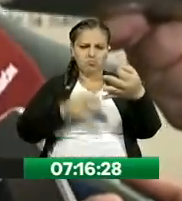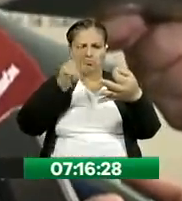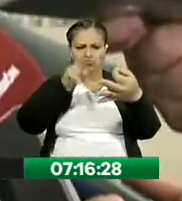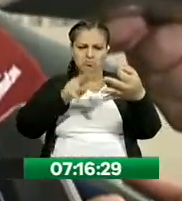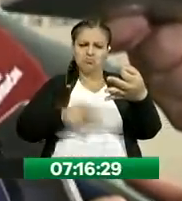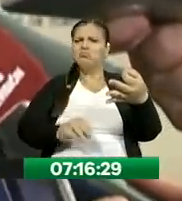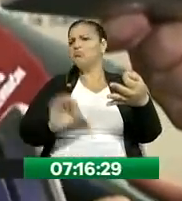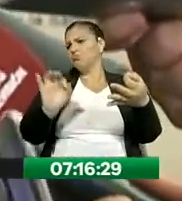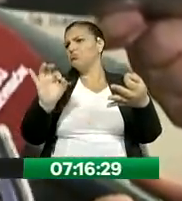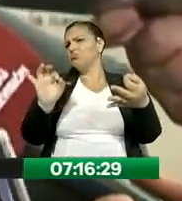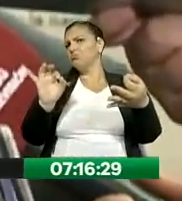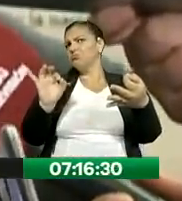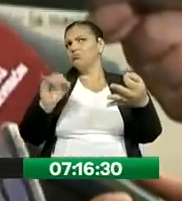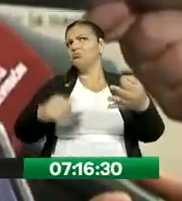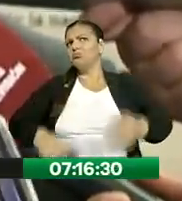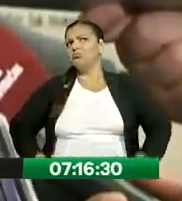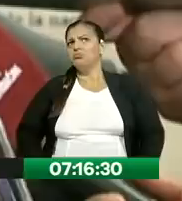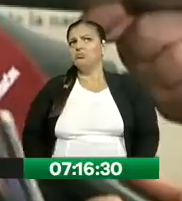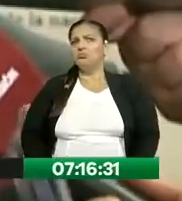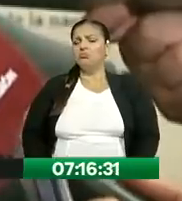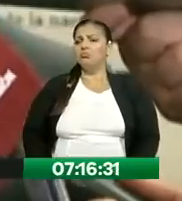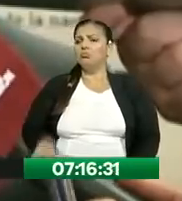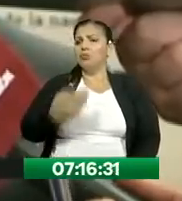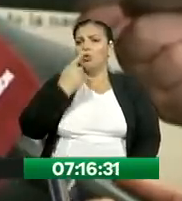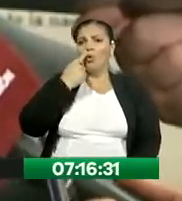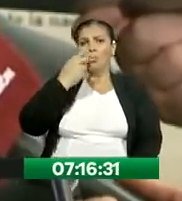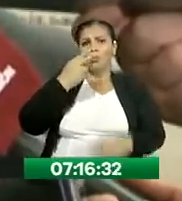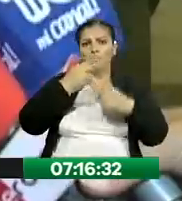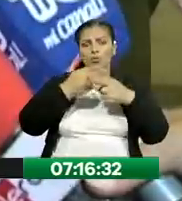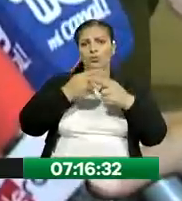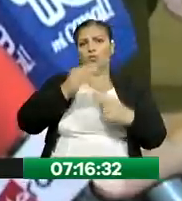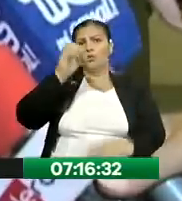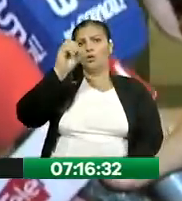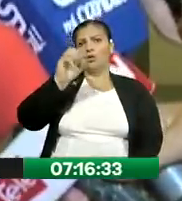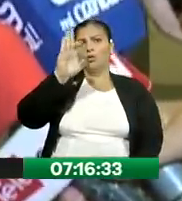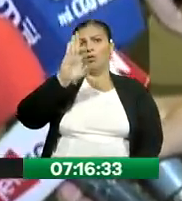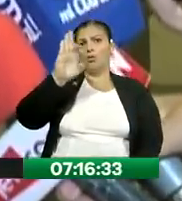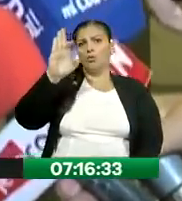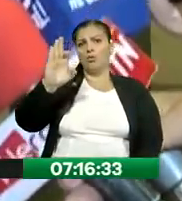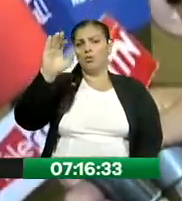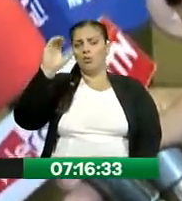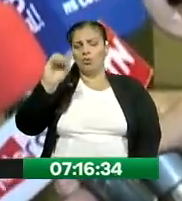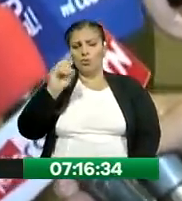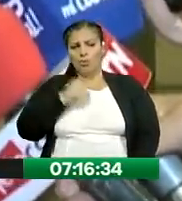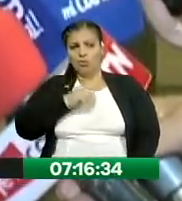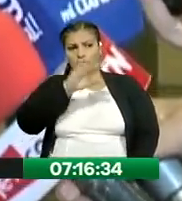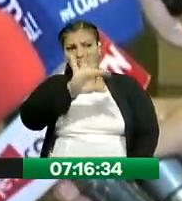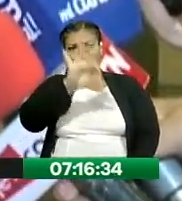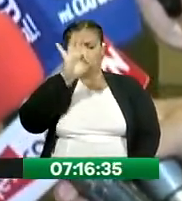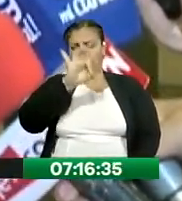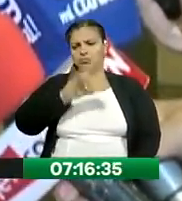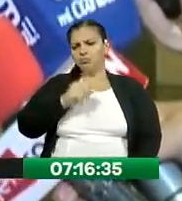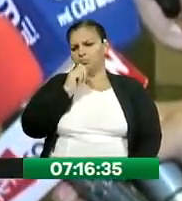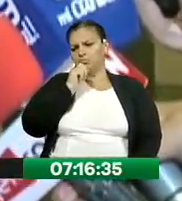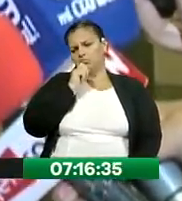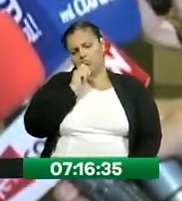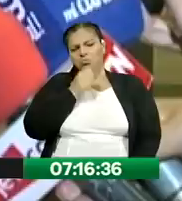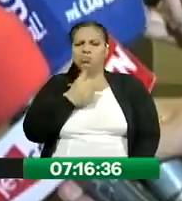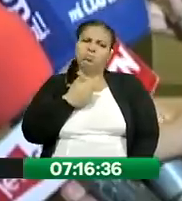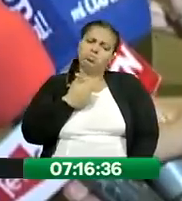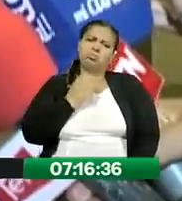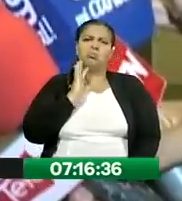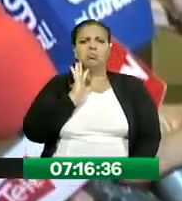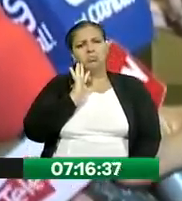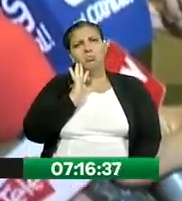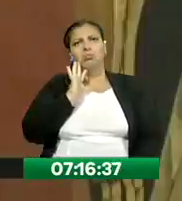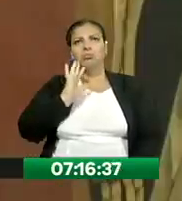no me disgusta el nombre del señor Otto Sonnenhorner. Nos hubiese gustado que se profundice un poco más el debate, pero la bancada ha